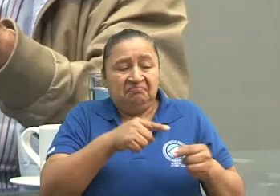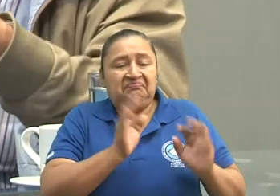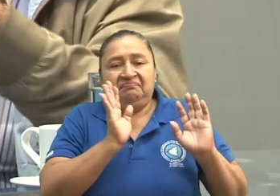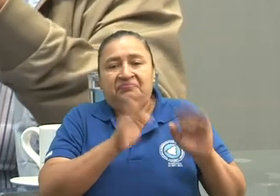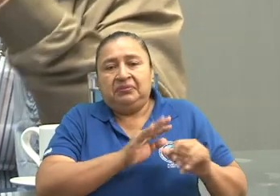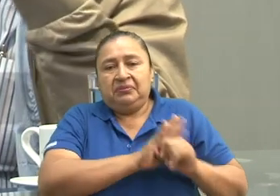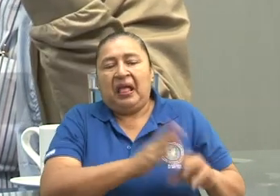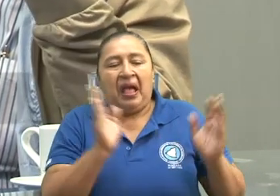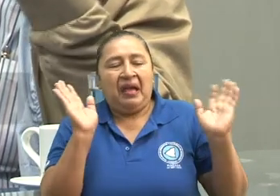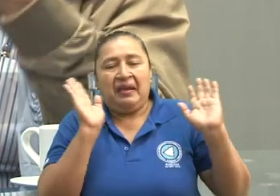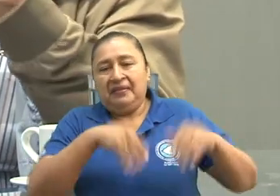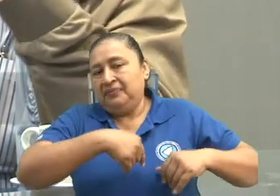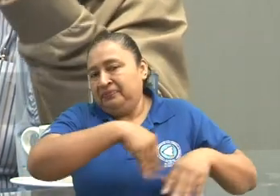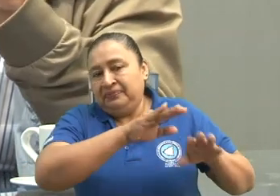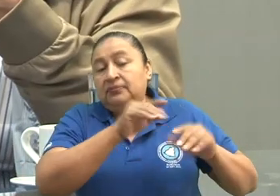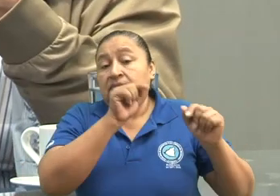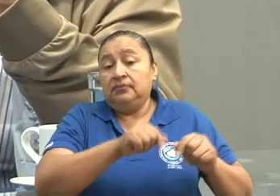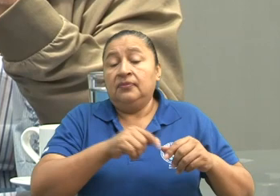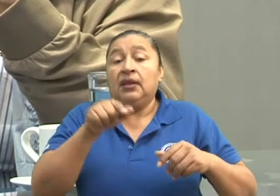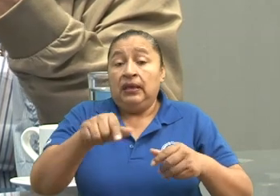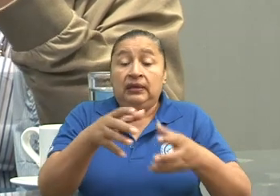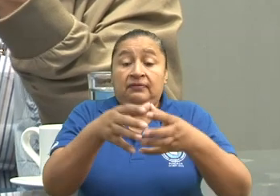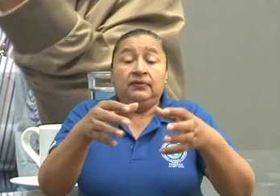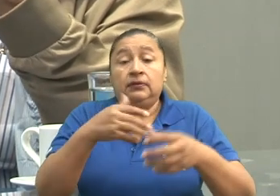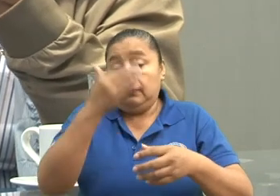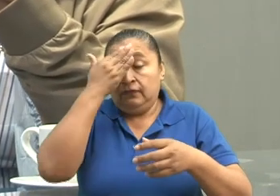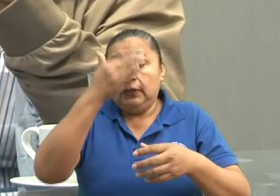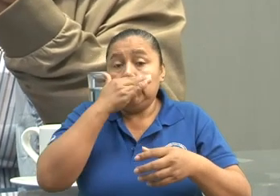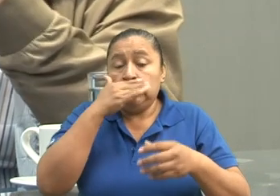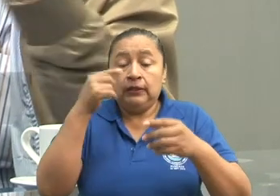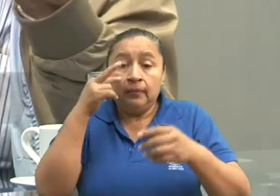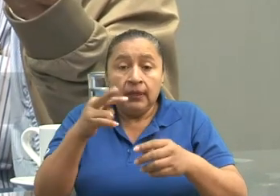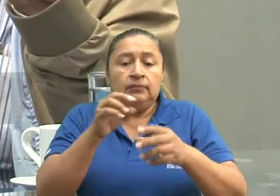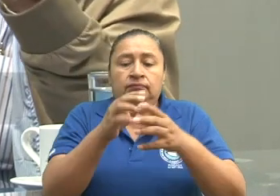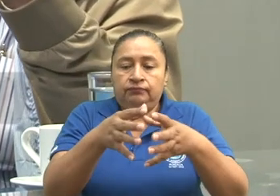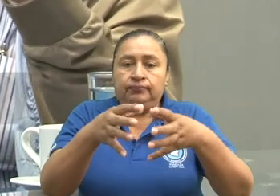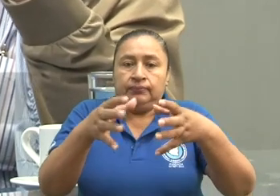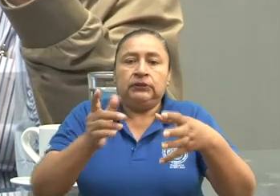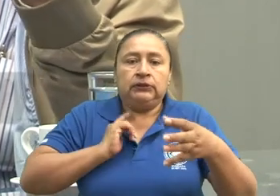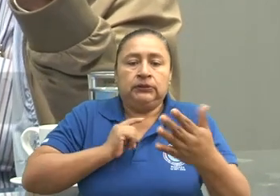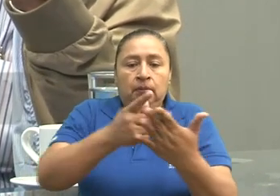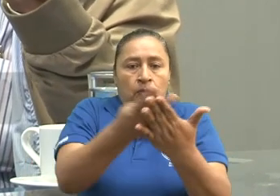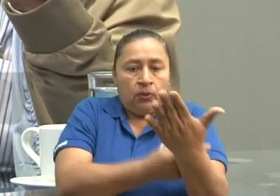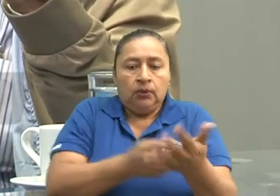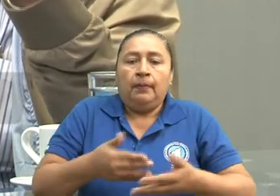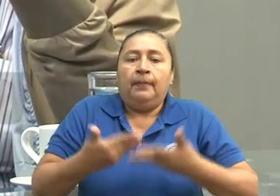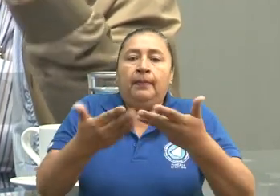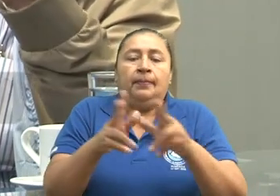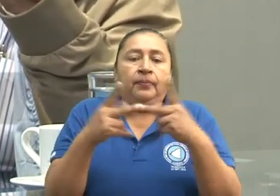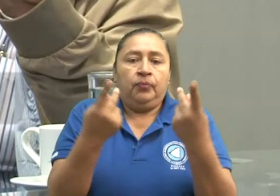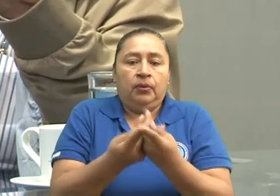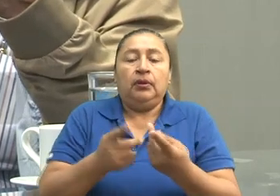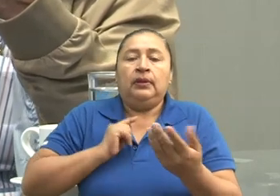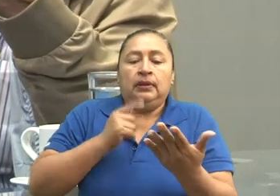queda desprestigiada, y en la medida que el Frente va demostrando en la práctica que realmente tiene un proyecto para el pueblo, tiene un